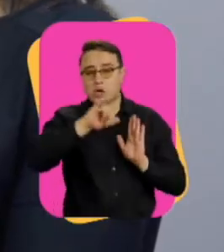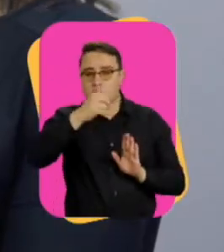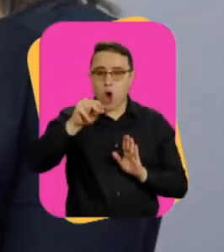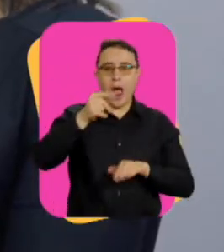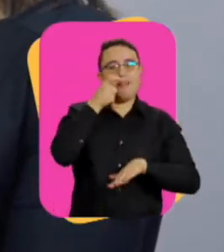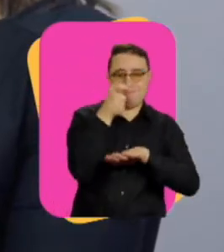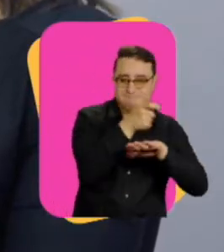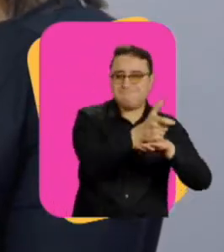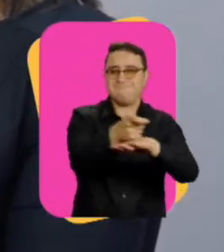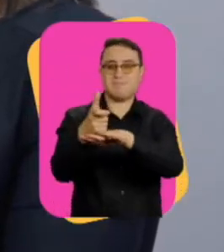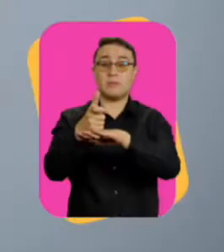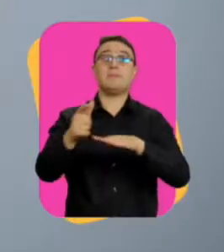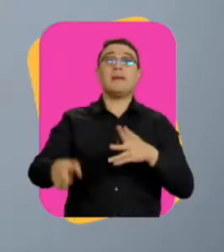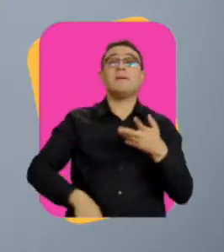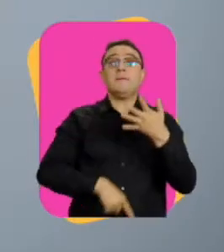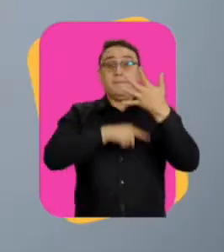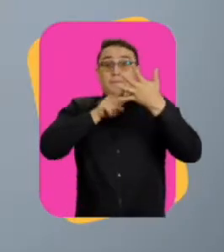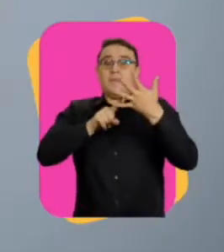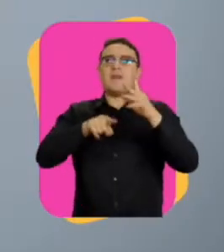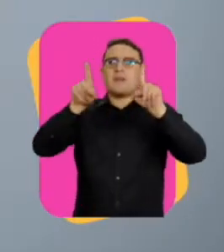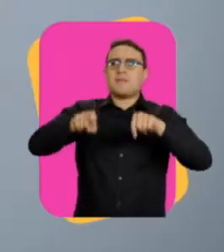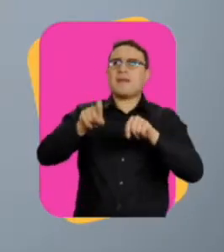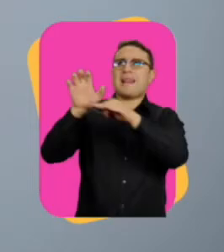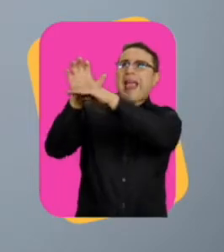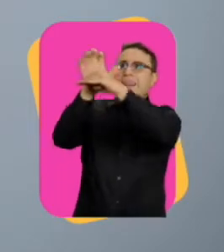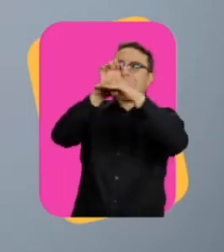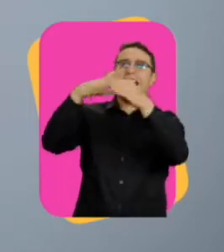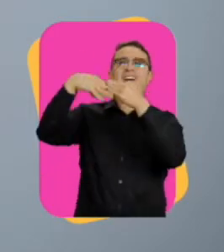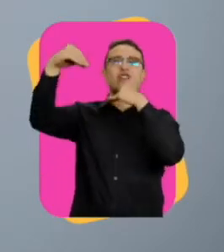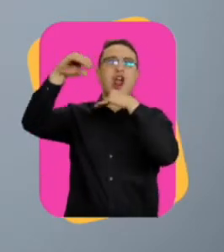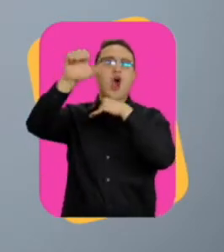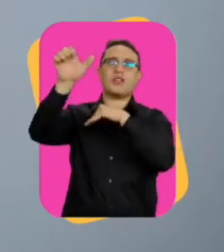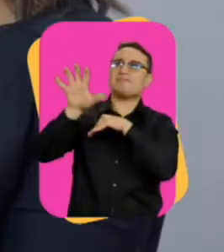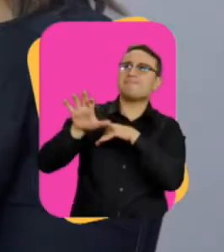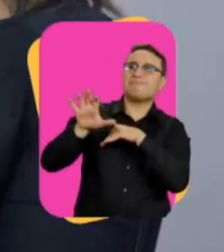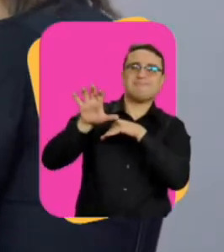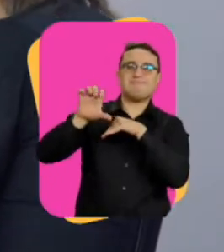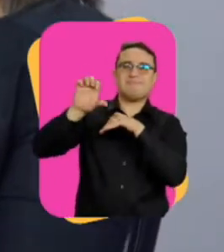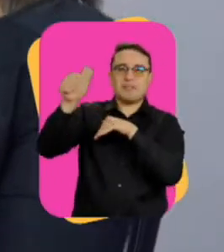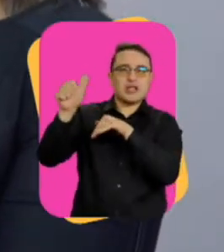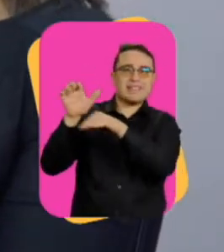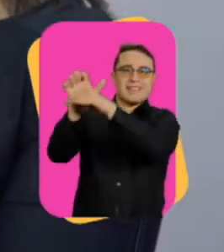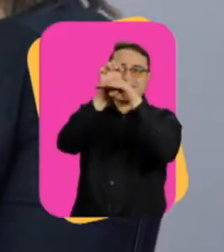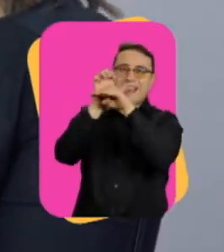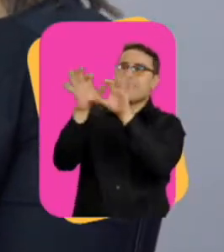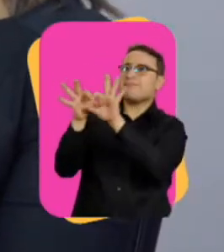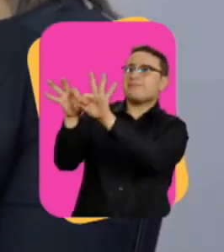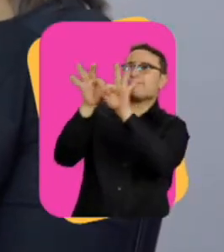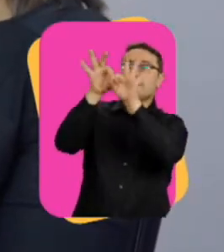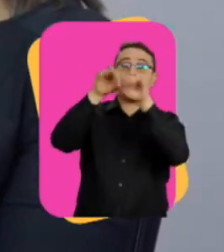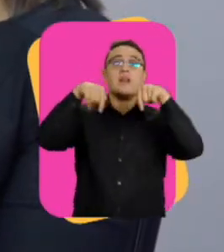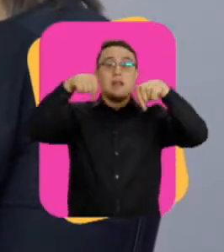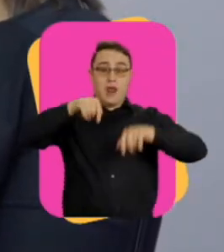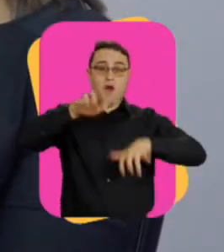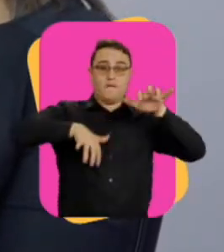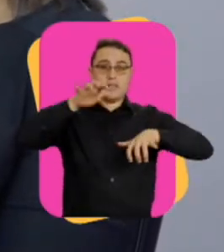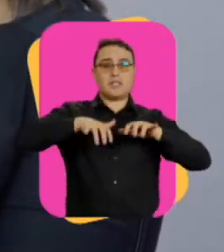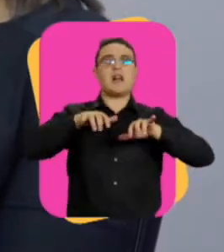tema de relación con entes externos, es como desde la Oficina de Control Interno se verifica que estemos cumpliendo, por ejemplo, con